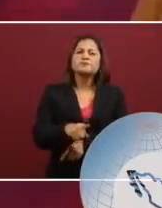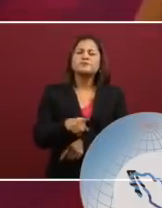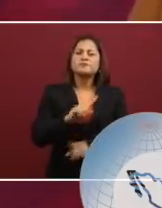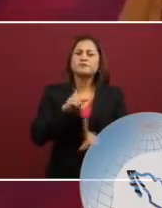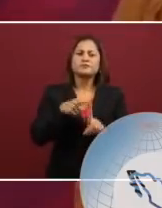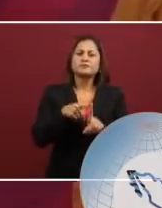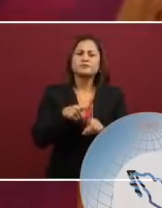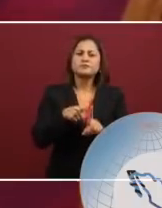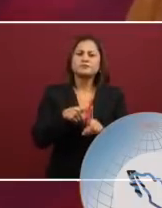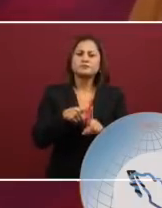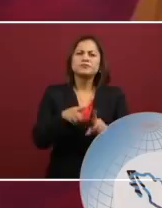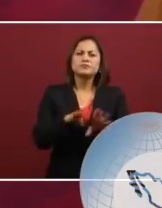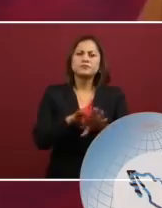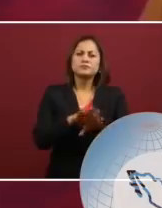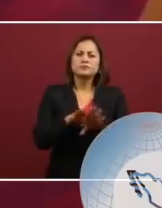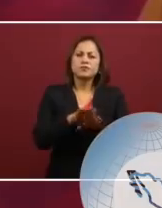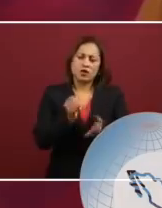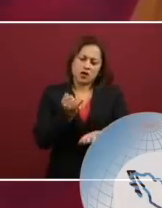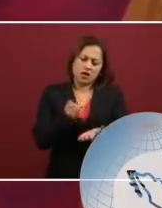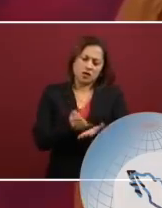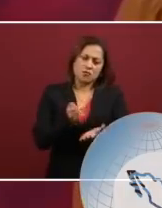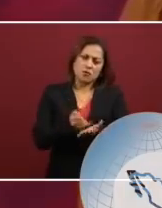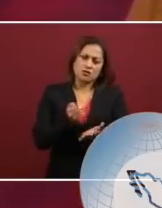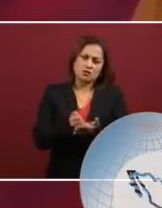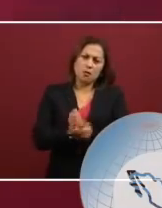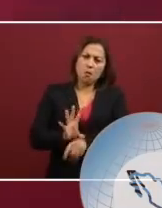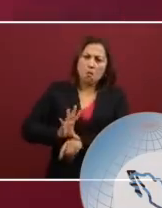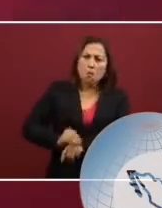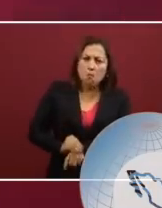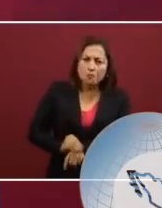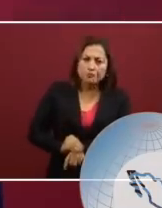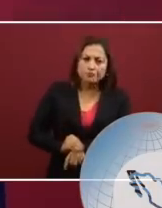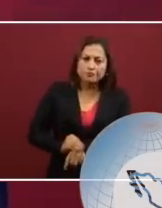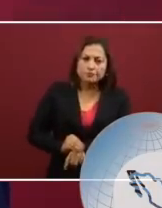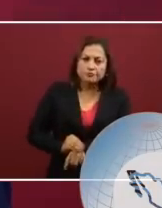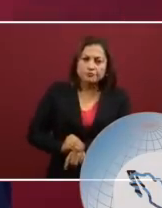suspender la condonación de impuestos a